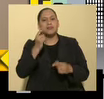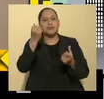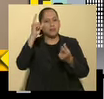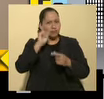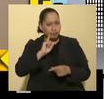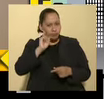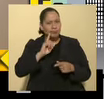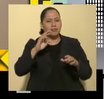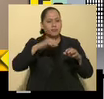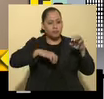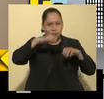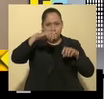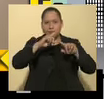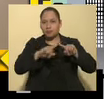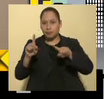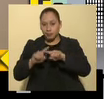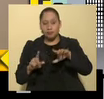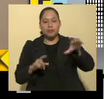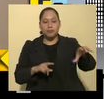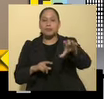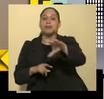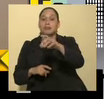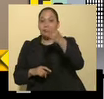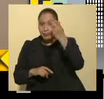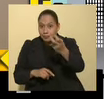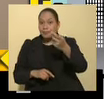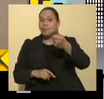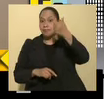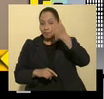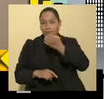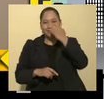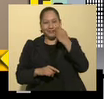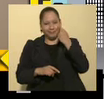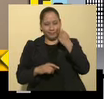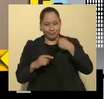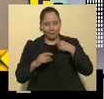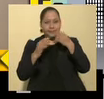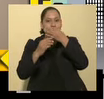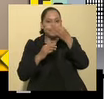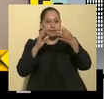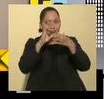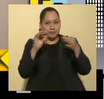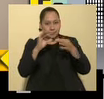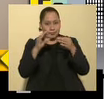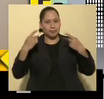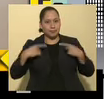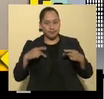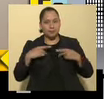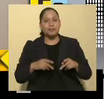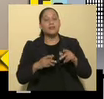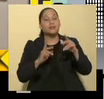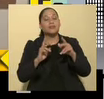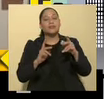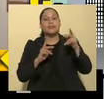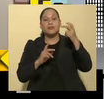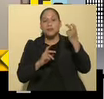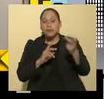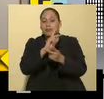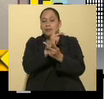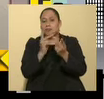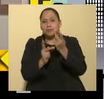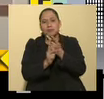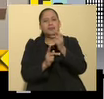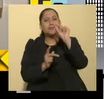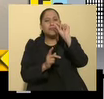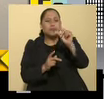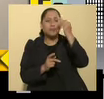¿En diferentes barrios o colonias? Esa fue la primera, y fíjese que le comento algo importante igual al público. El proyecto duró poco